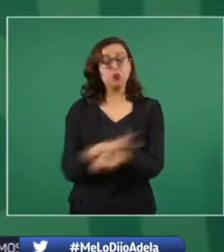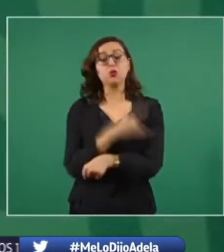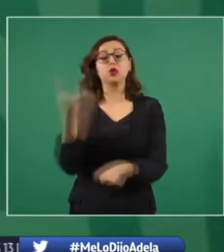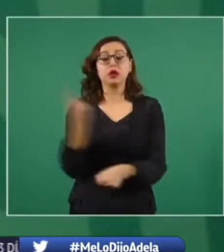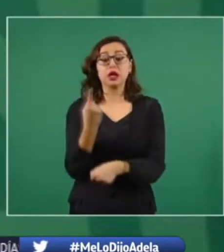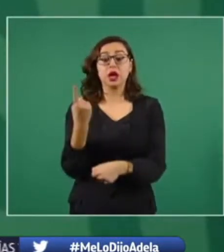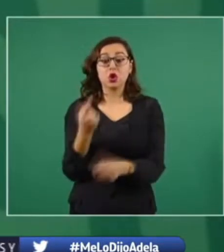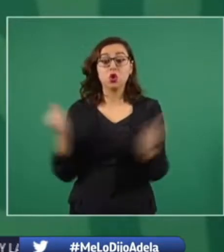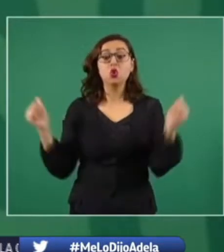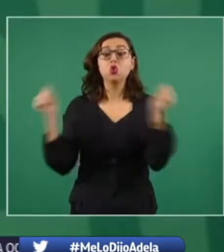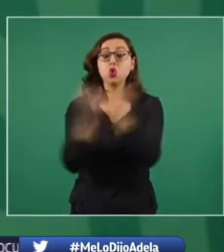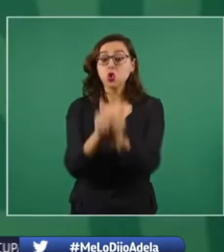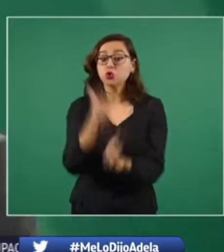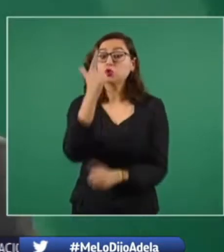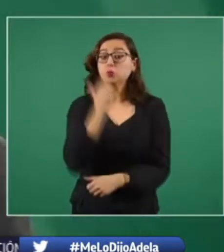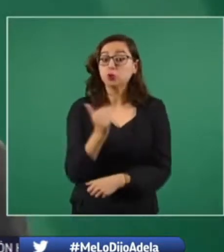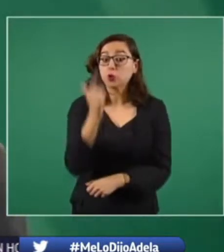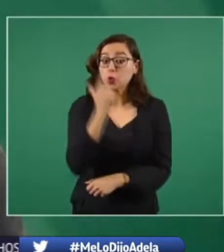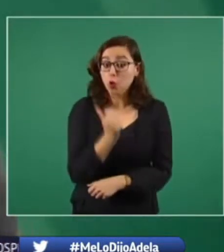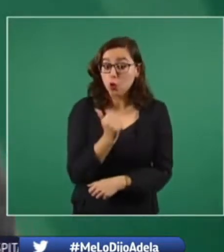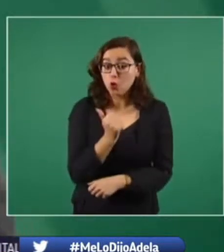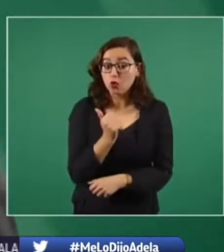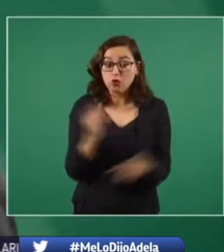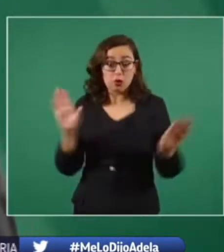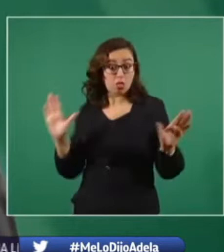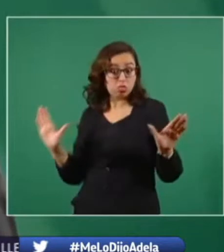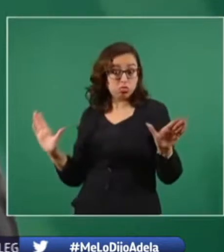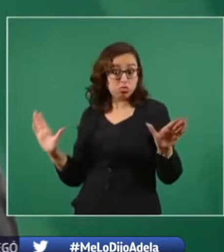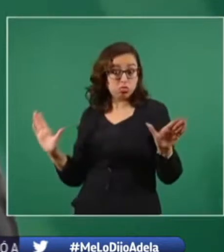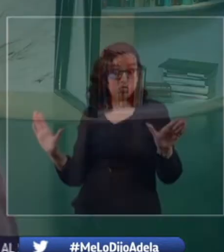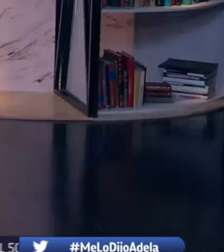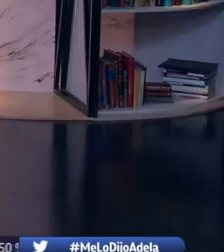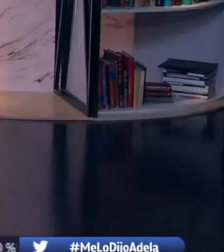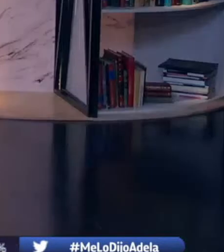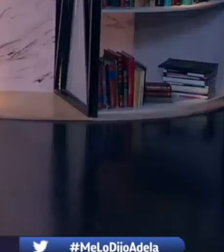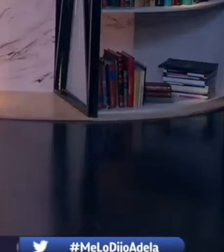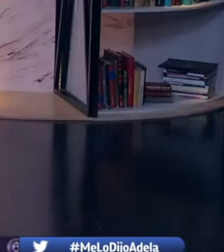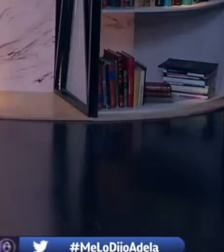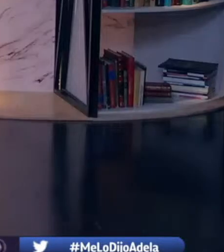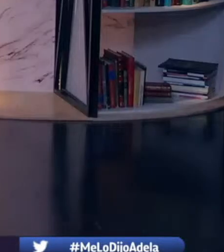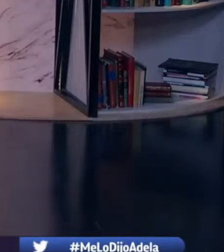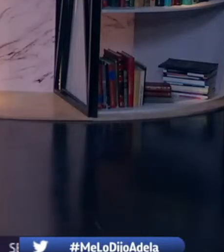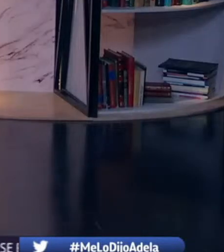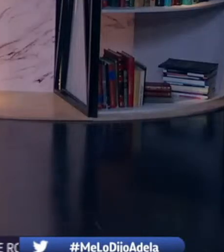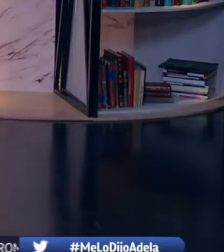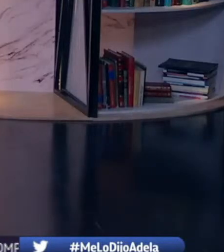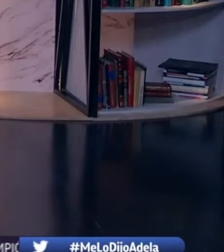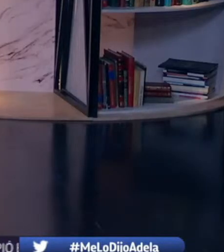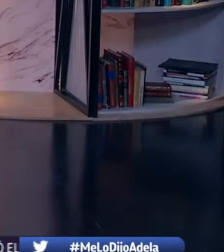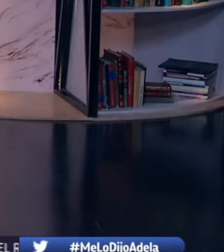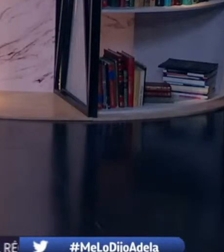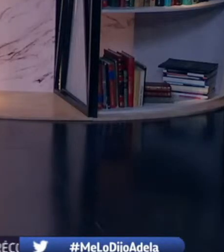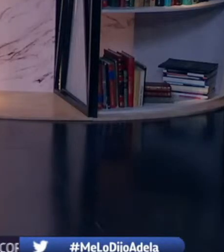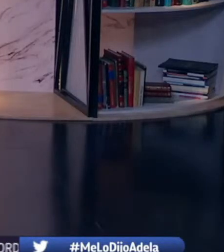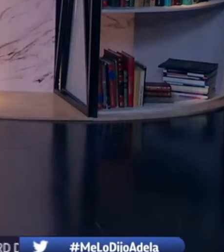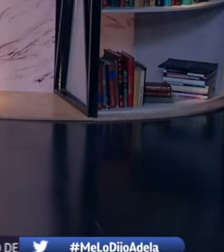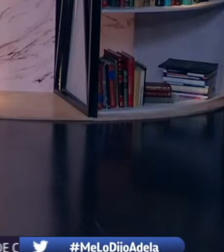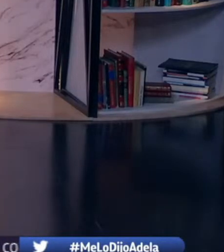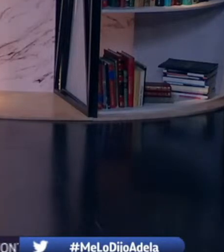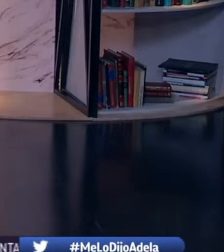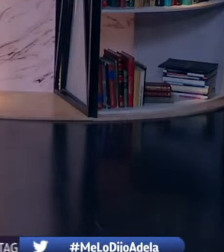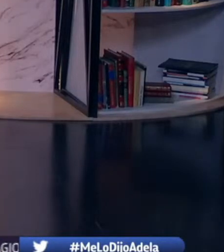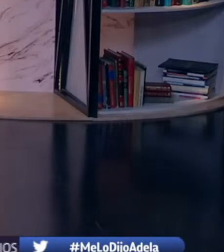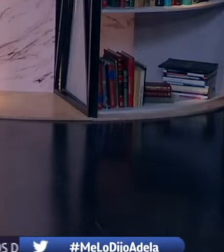más alto de la escala, ya no implica cierres absolutos. Y apenas ayer, otra vez, el gobernador